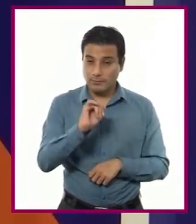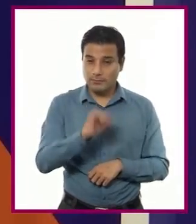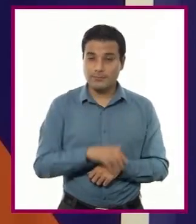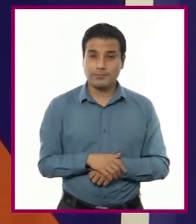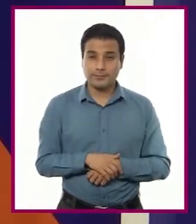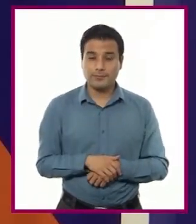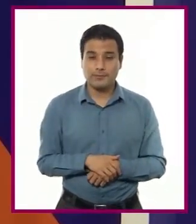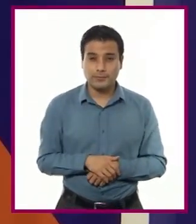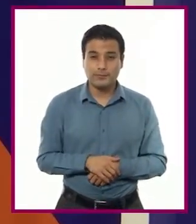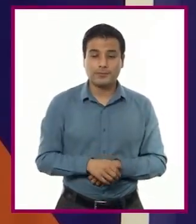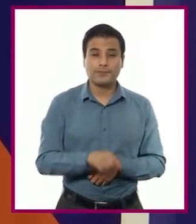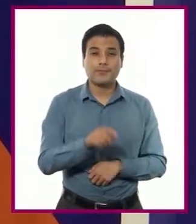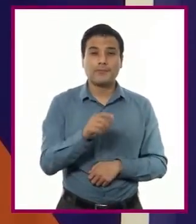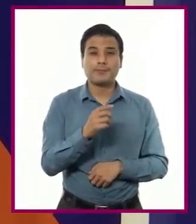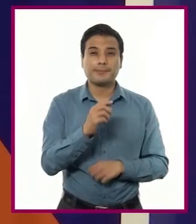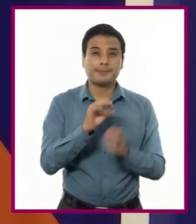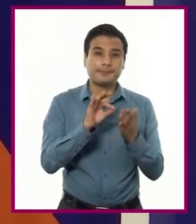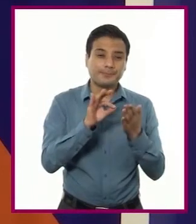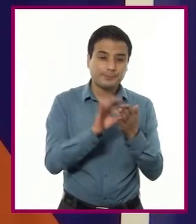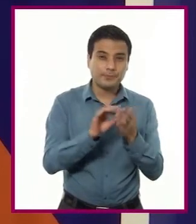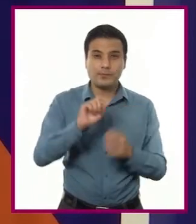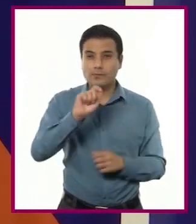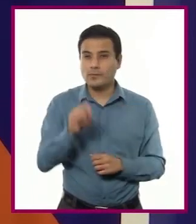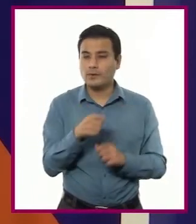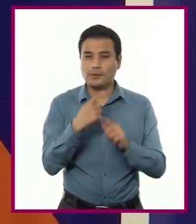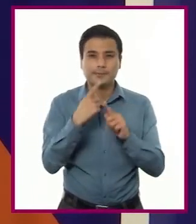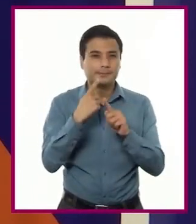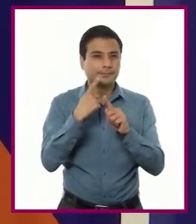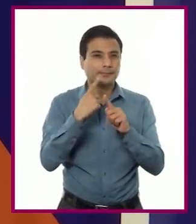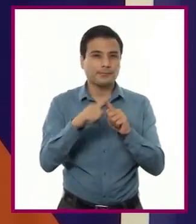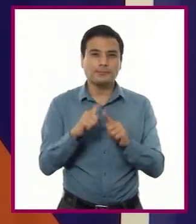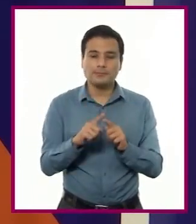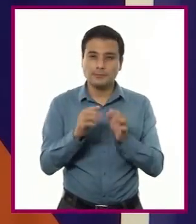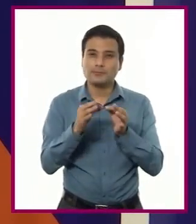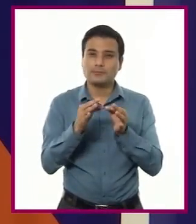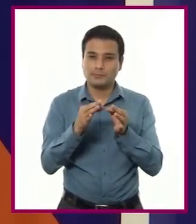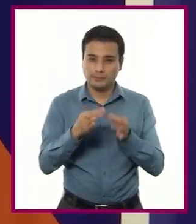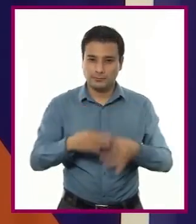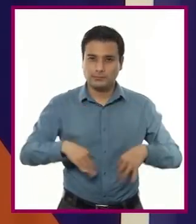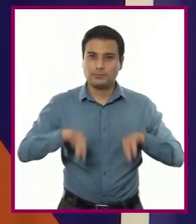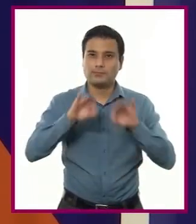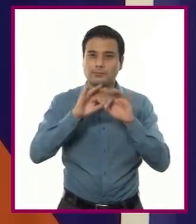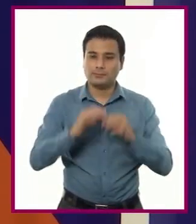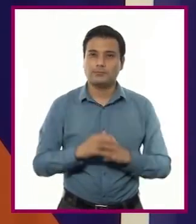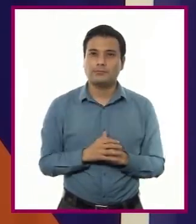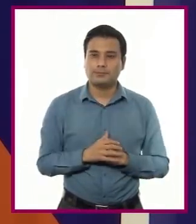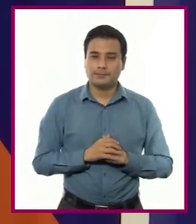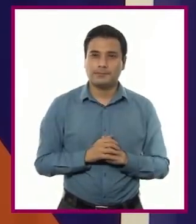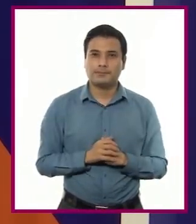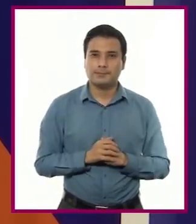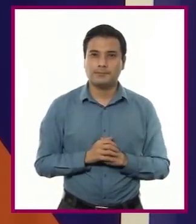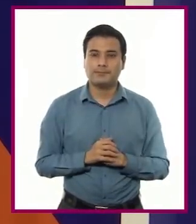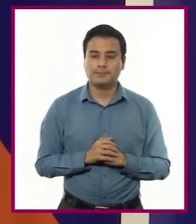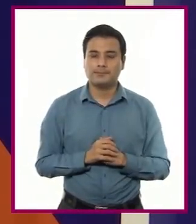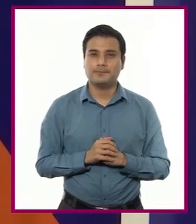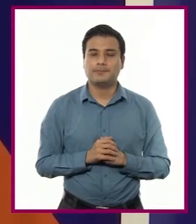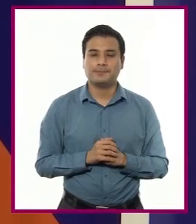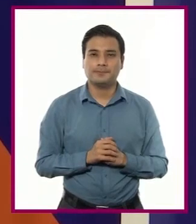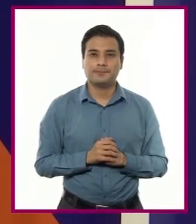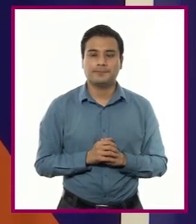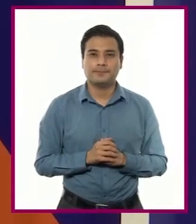El uso de la puntuación depende de múltiples cuestiones, incluyendo el estilo personal del autor del